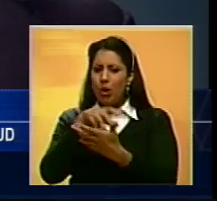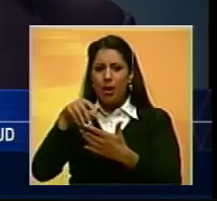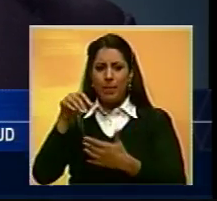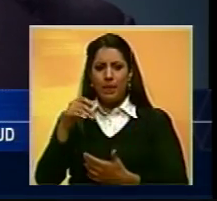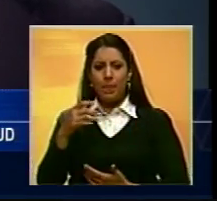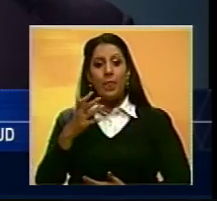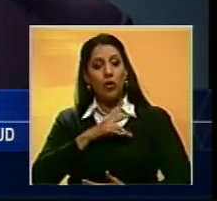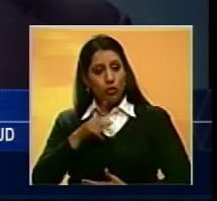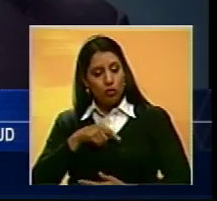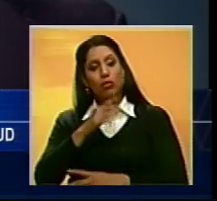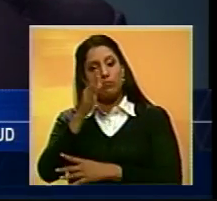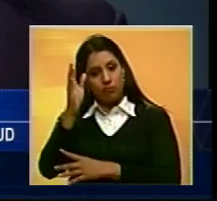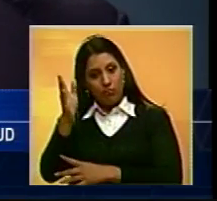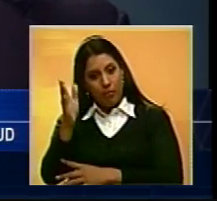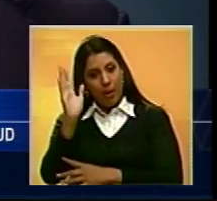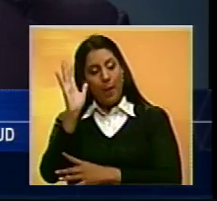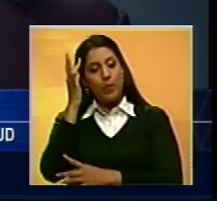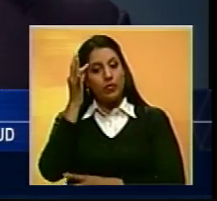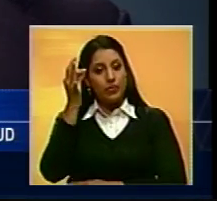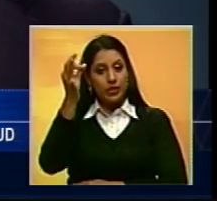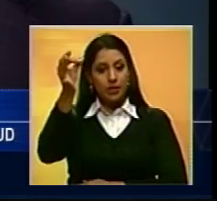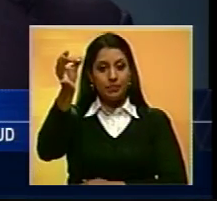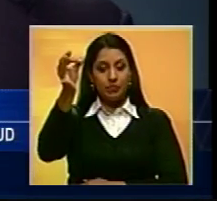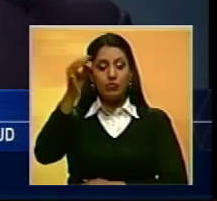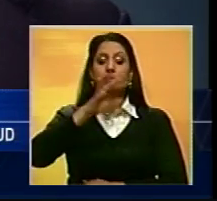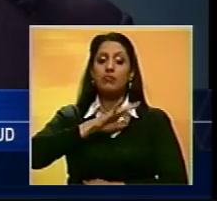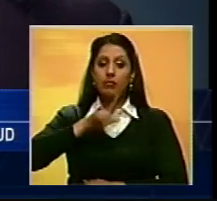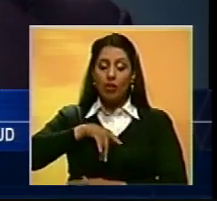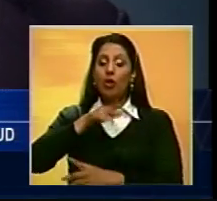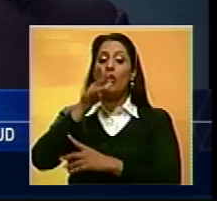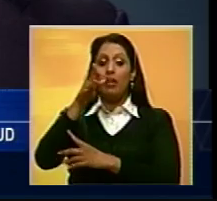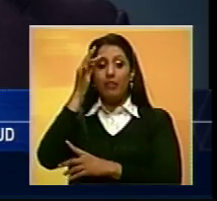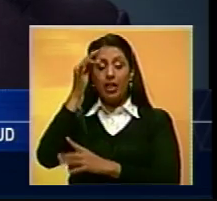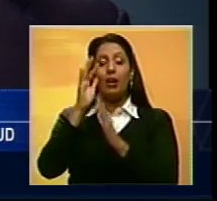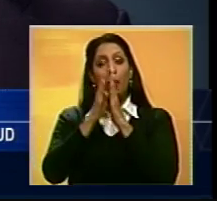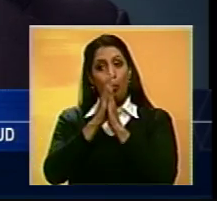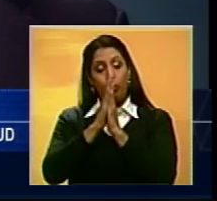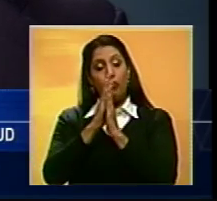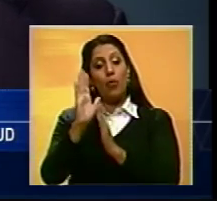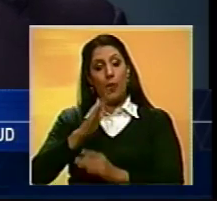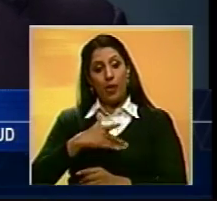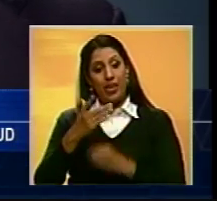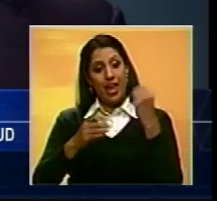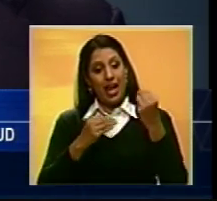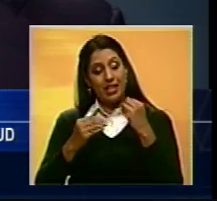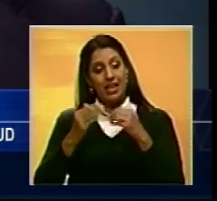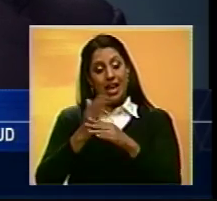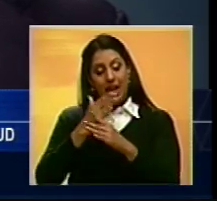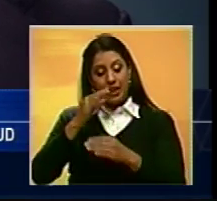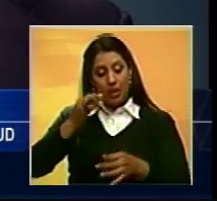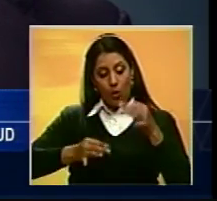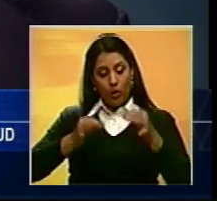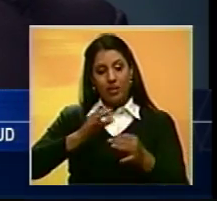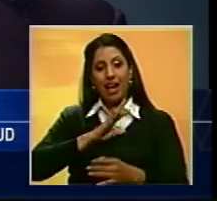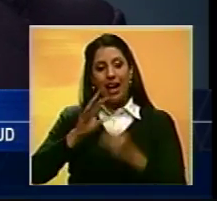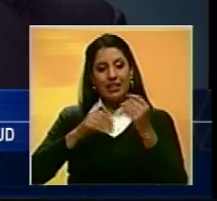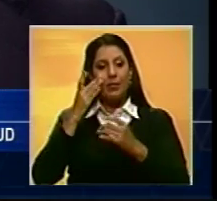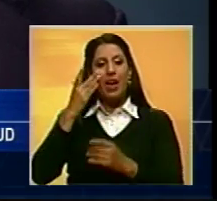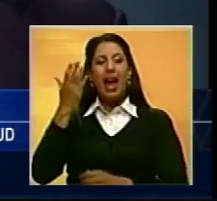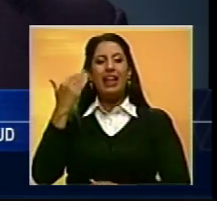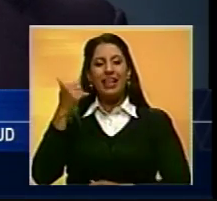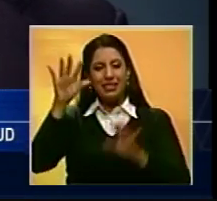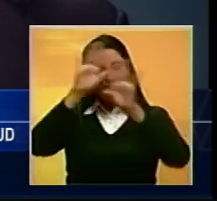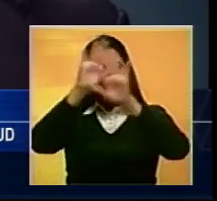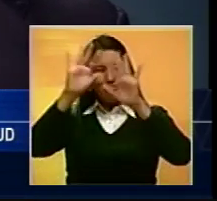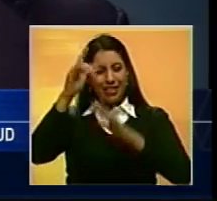él, nosotros vamos a la Fiscalía y la Fiscalía puede pedir que haya un antejuicio de mérito como sucedió con Carlos Andrés